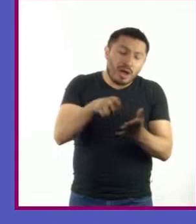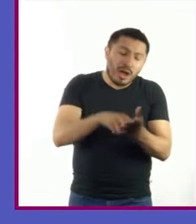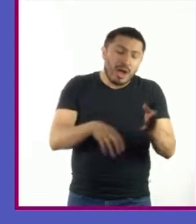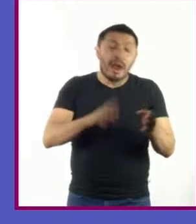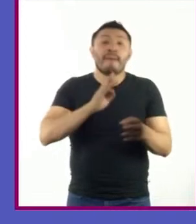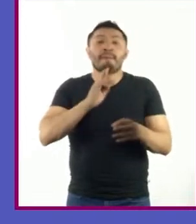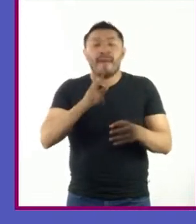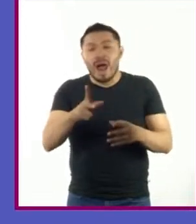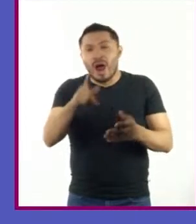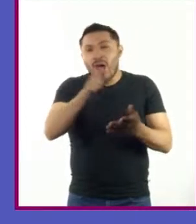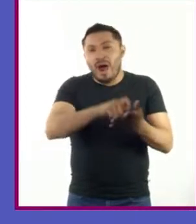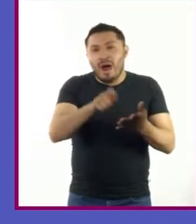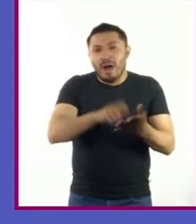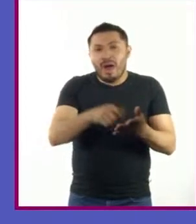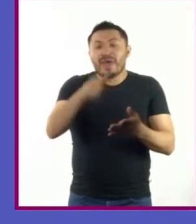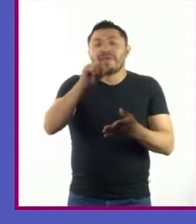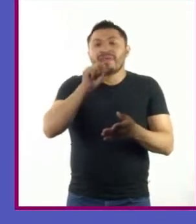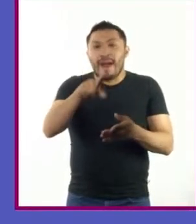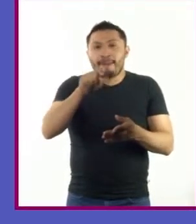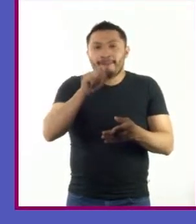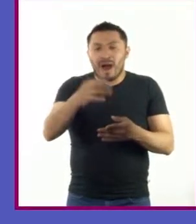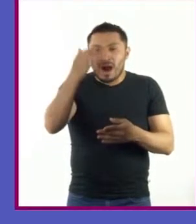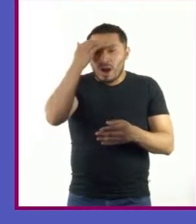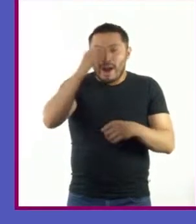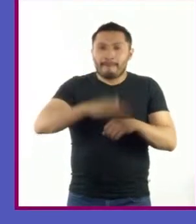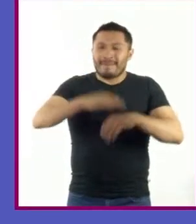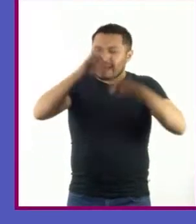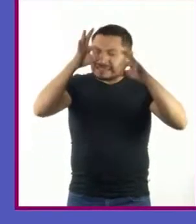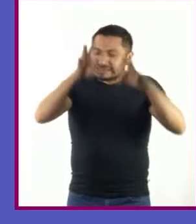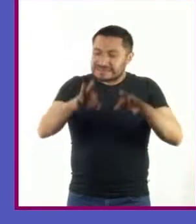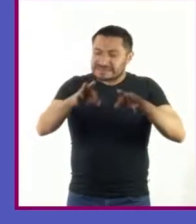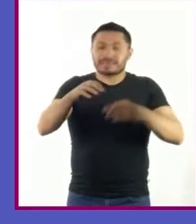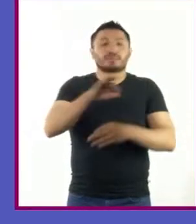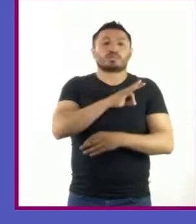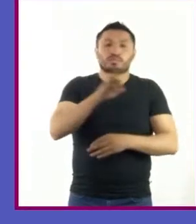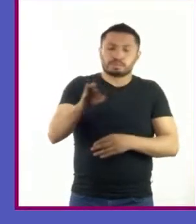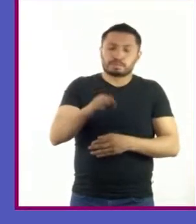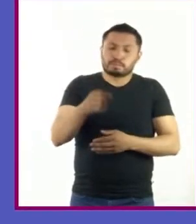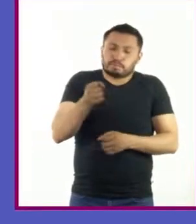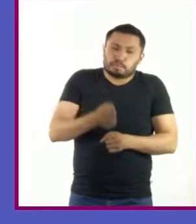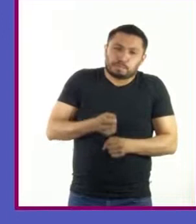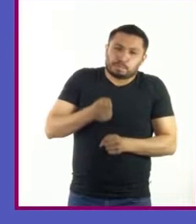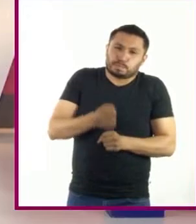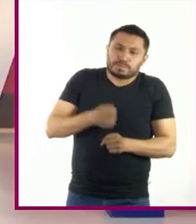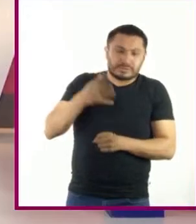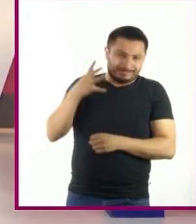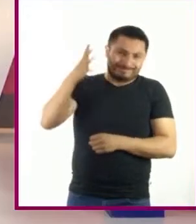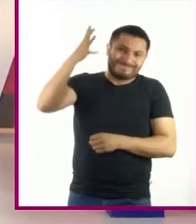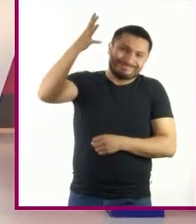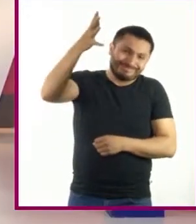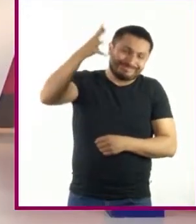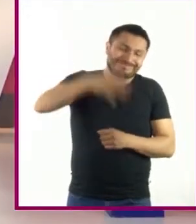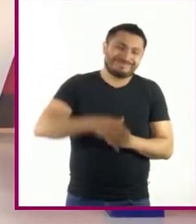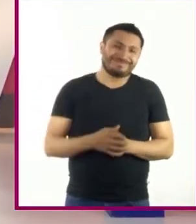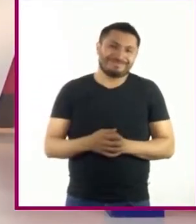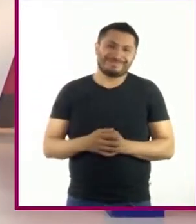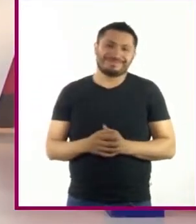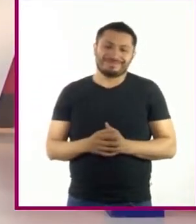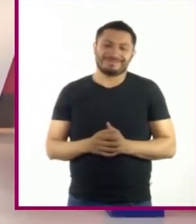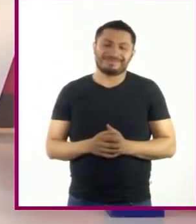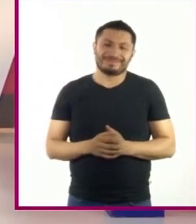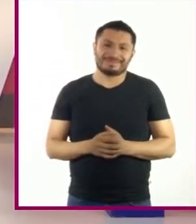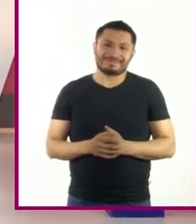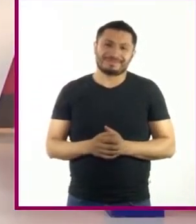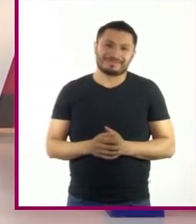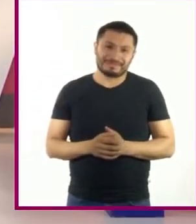escritos. Y así adquirimos un conocimiento más sólido que podemos poner en práctica en el futuro. Sí, de hecho el